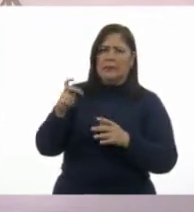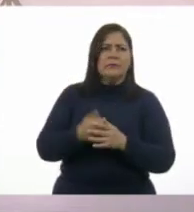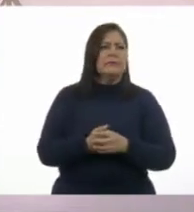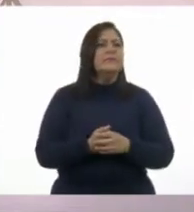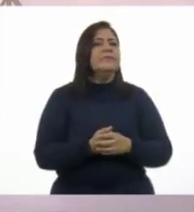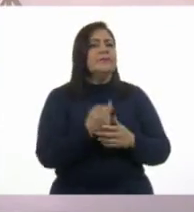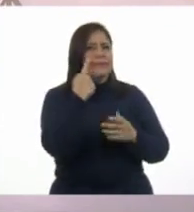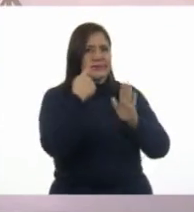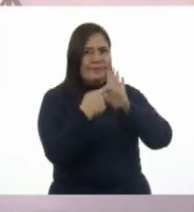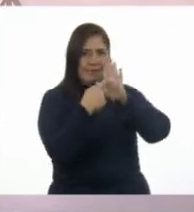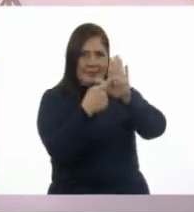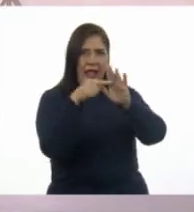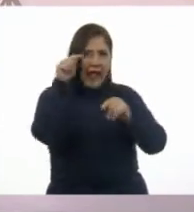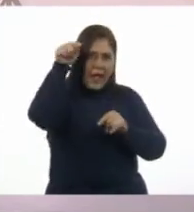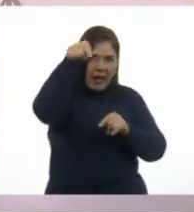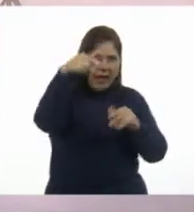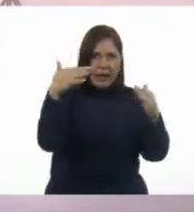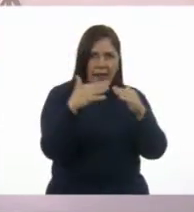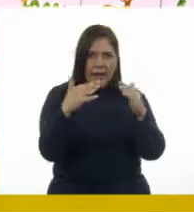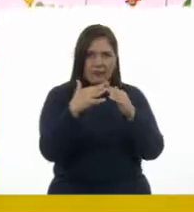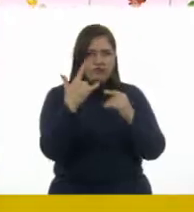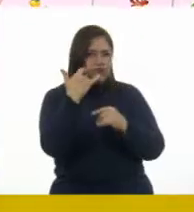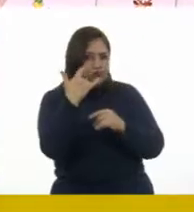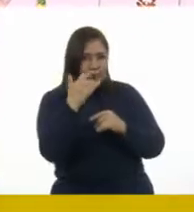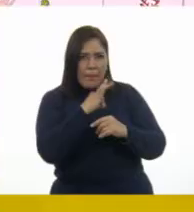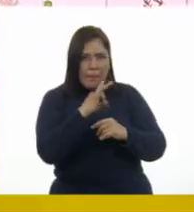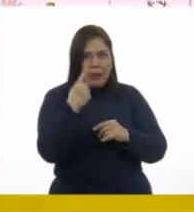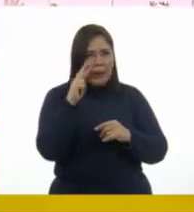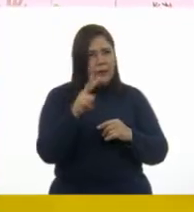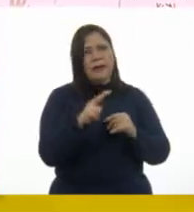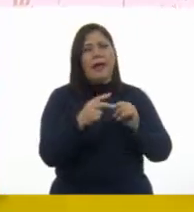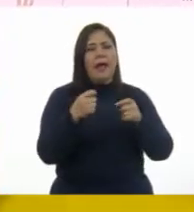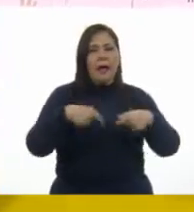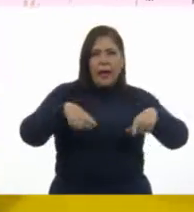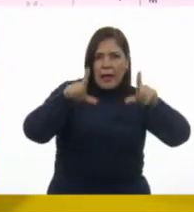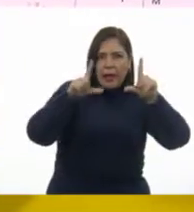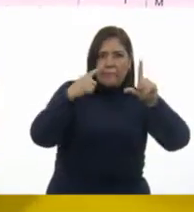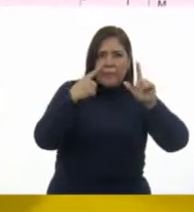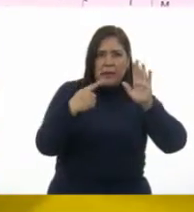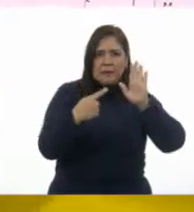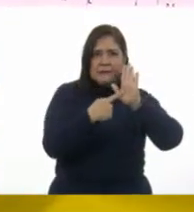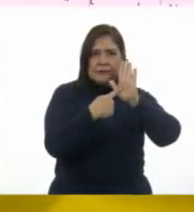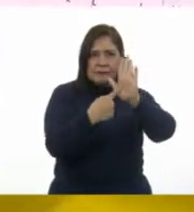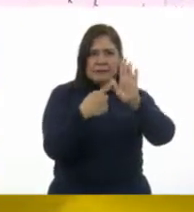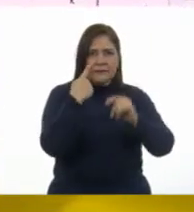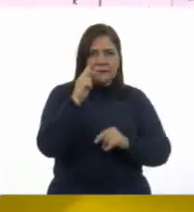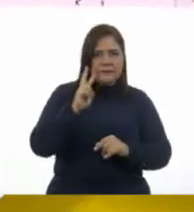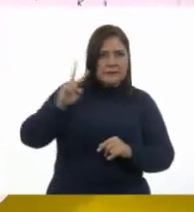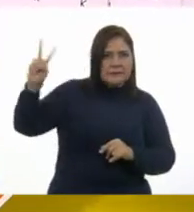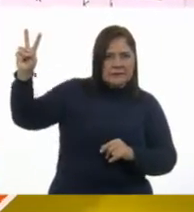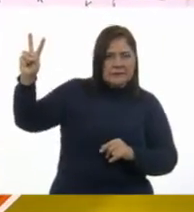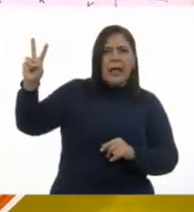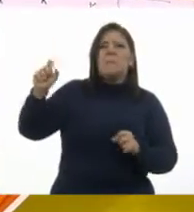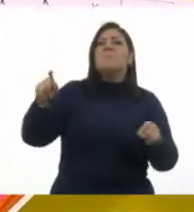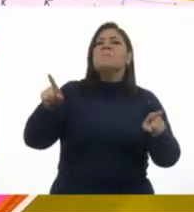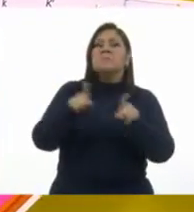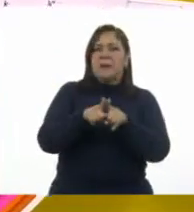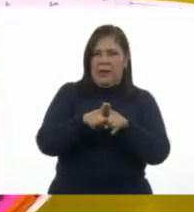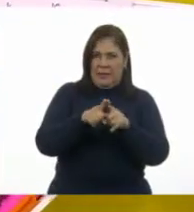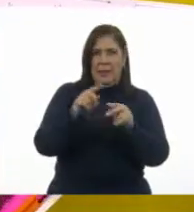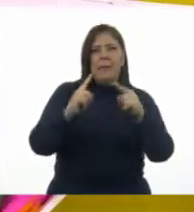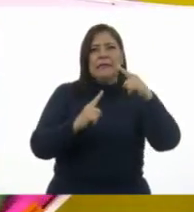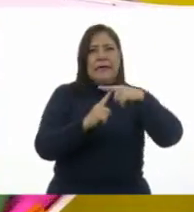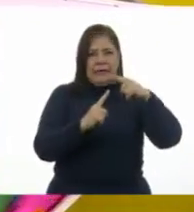todas las niñas y niños ahí en casa. Miren, esta es otra tarea que nos mandaron desde Chiapas. Y es igualita. ¿Ya